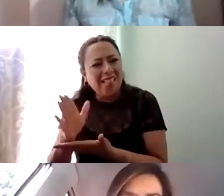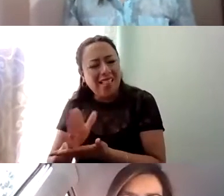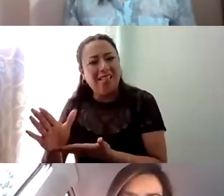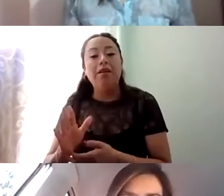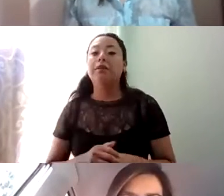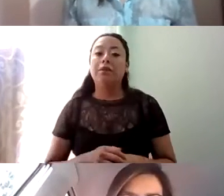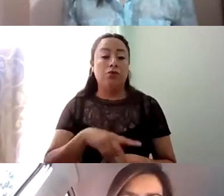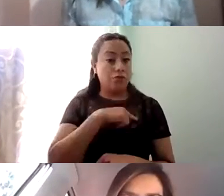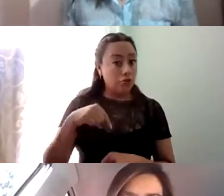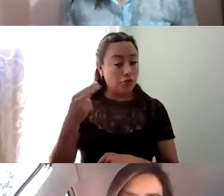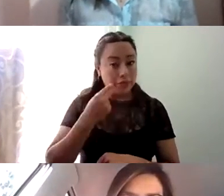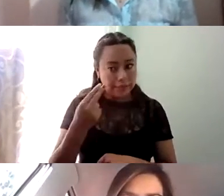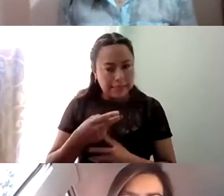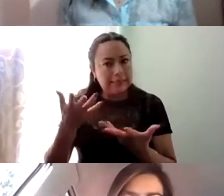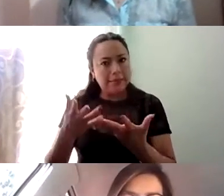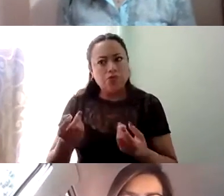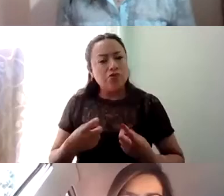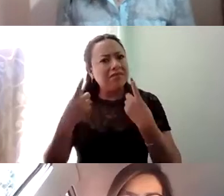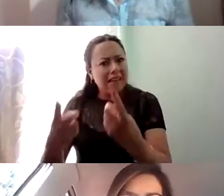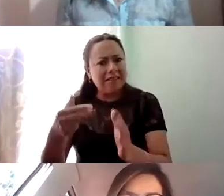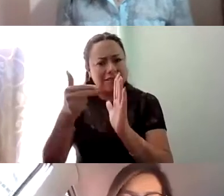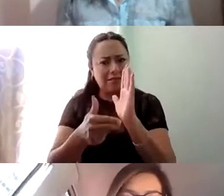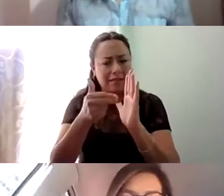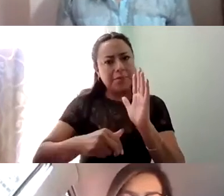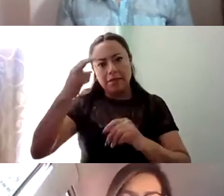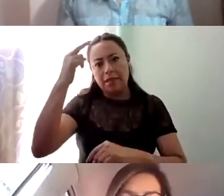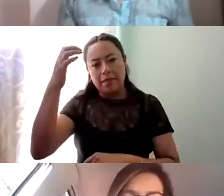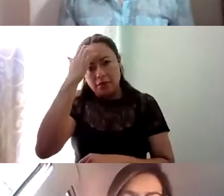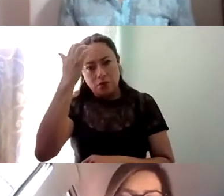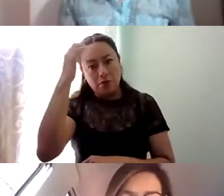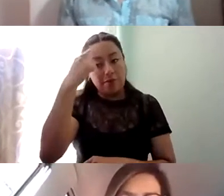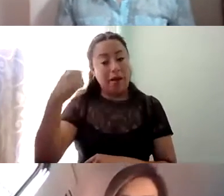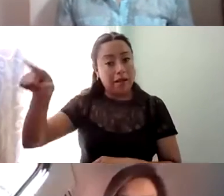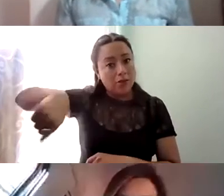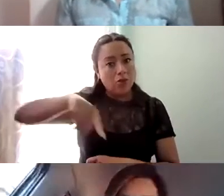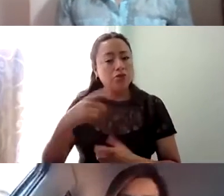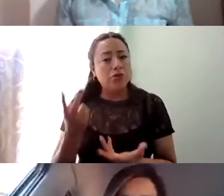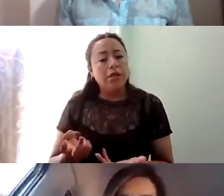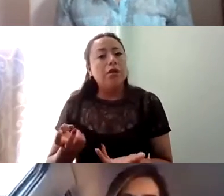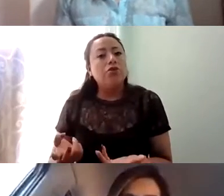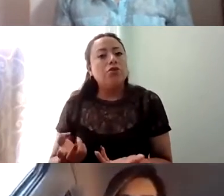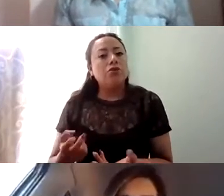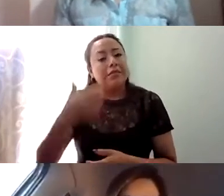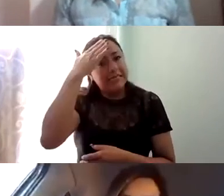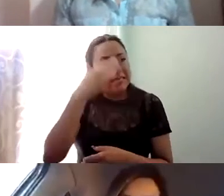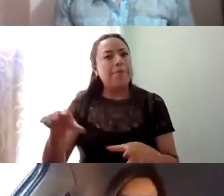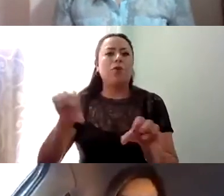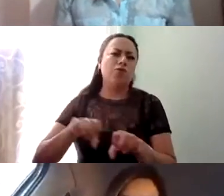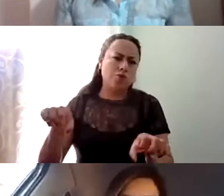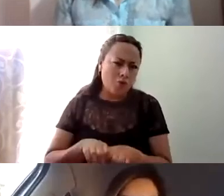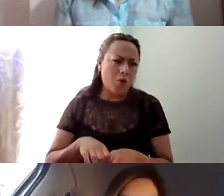necesitamos poder darles las herramientas necesarias de conocimiento para que sepan cómo y en qué momento